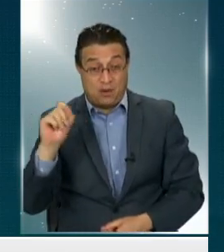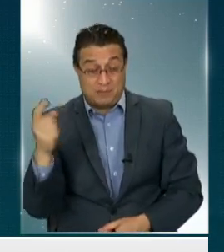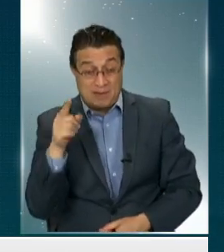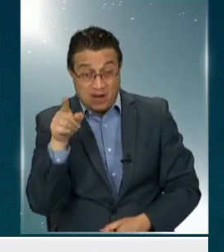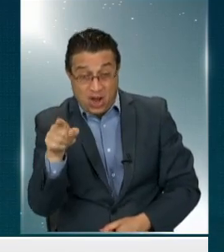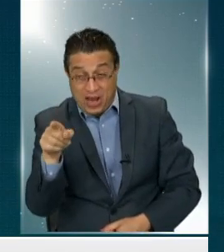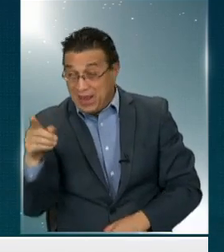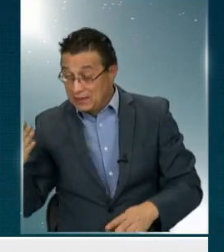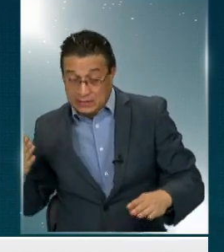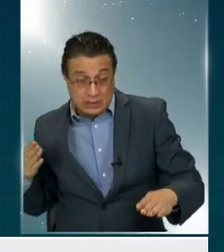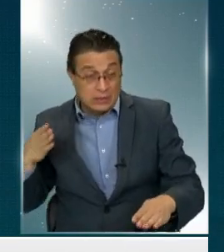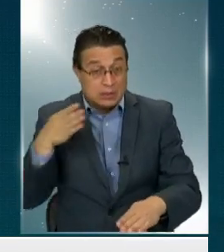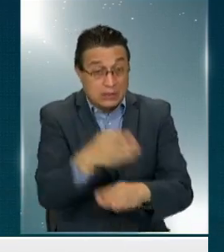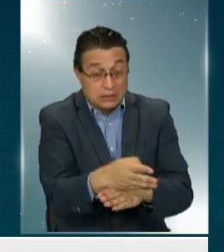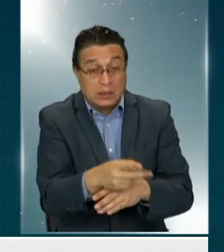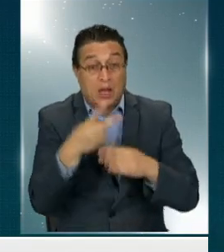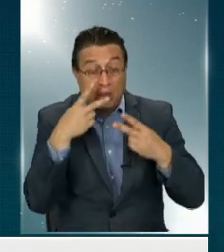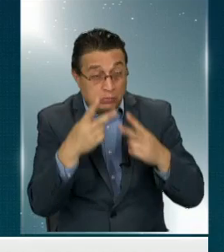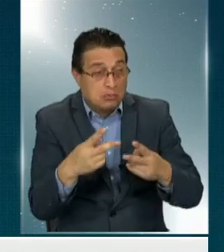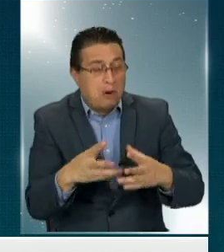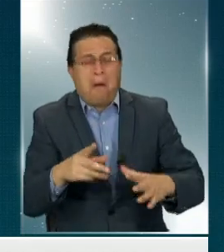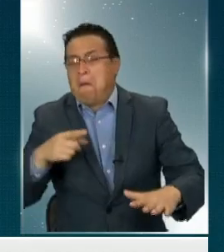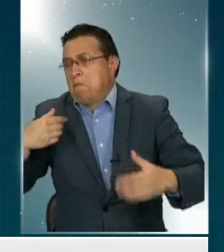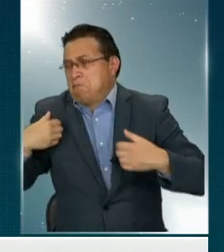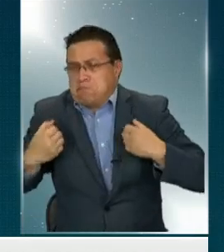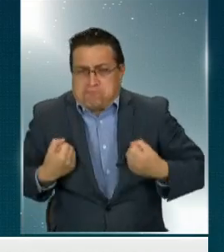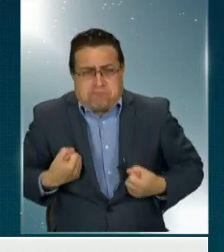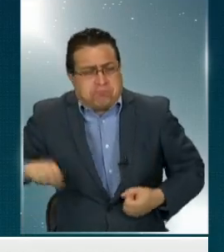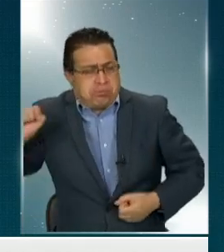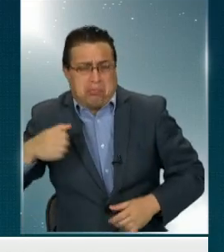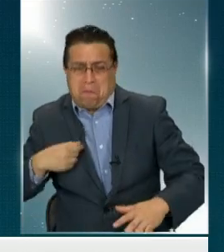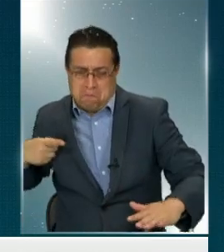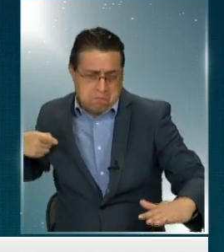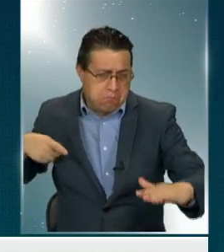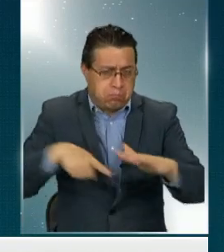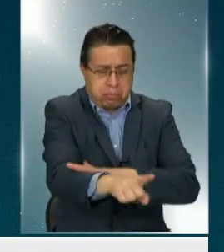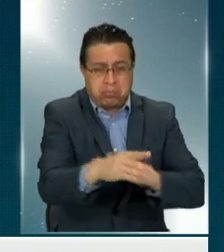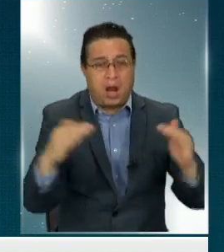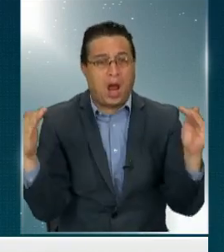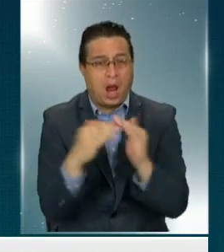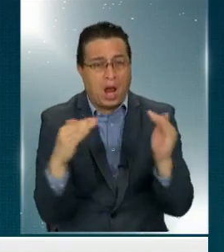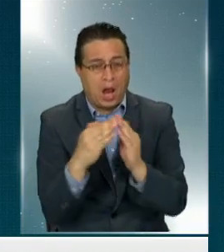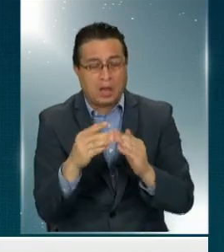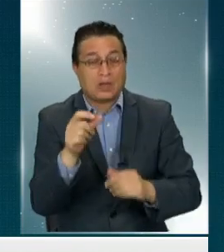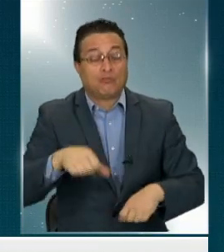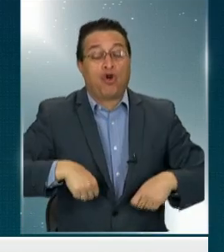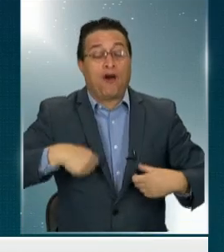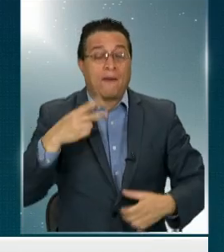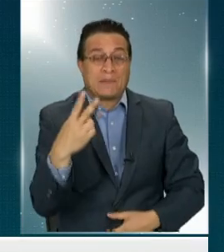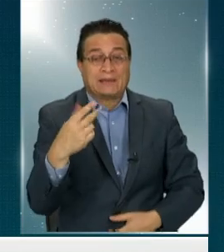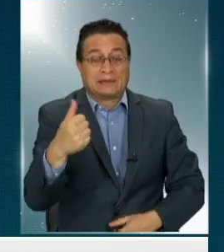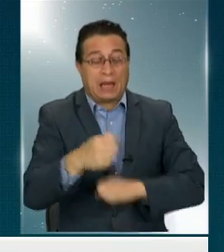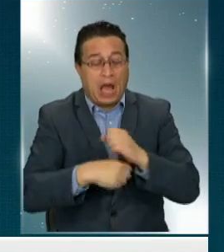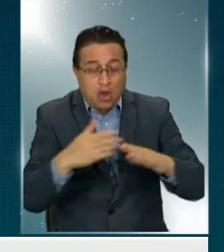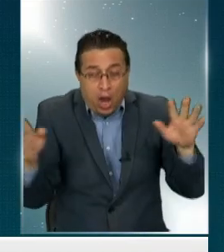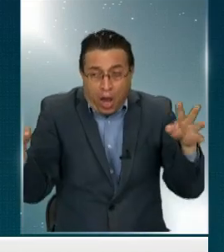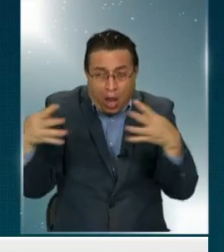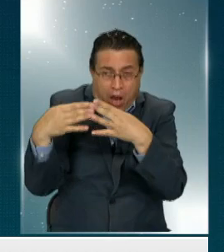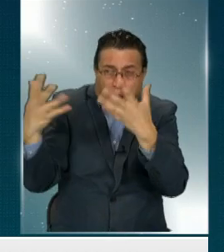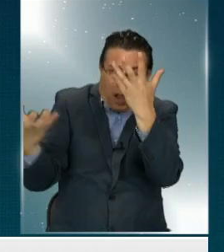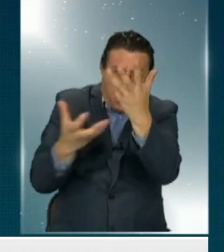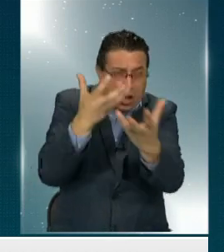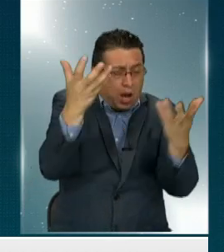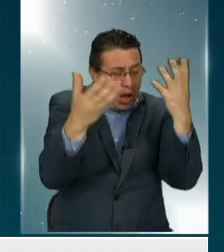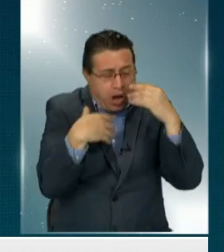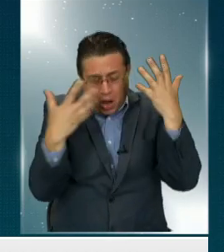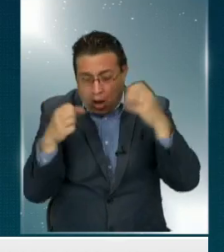Miranda, llegó hasta el lugar y no dudó en arriesgar su vida para rescatar a la joven de 26 años que estaba atrapada al interior de la